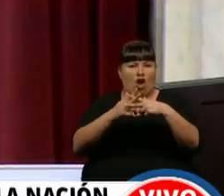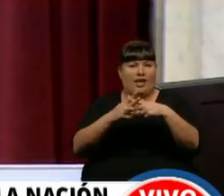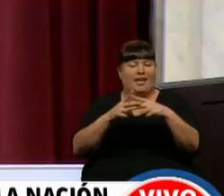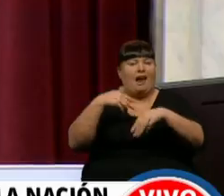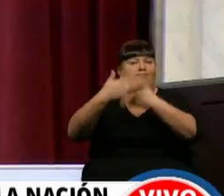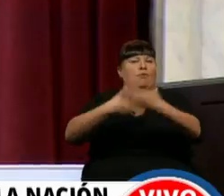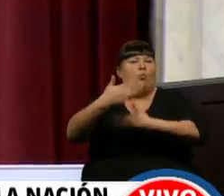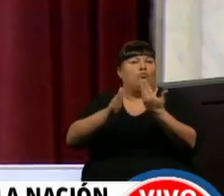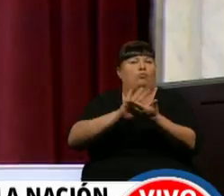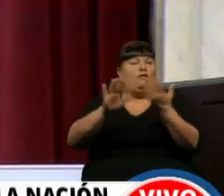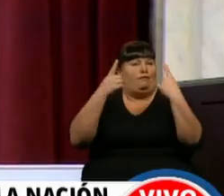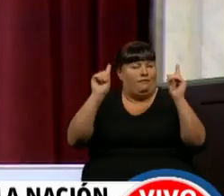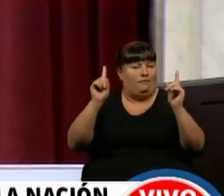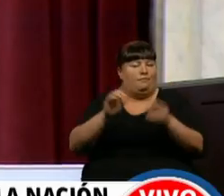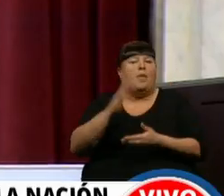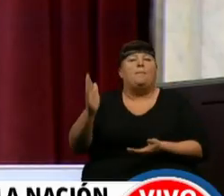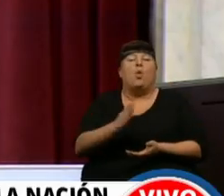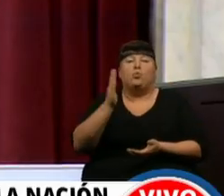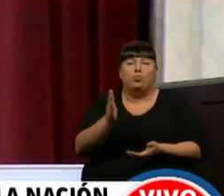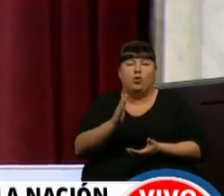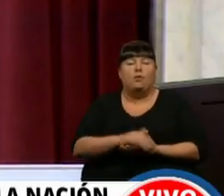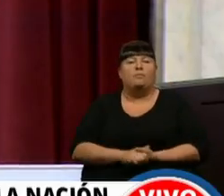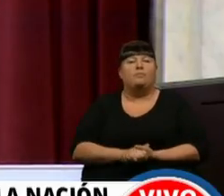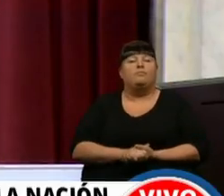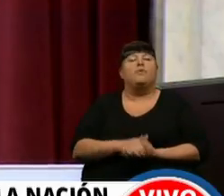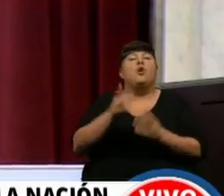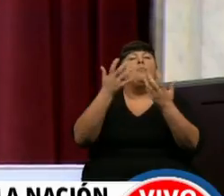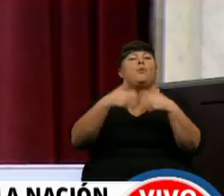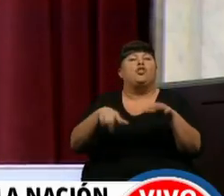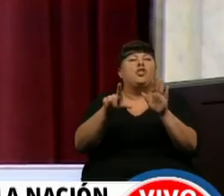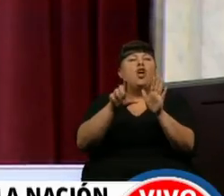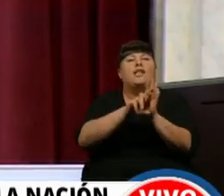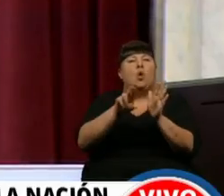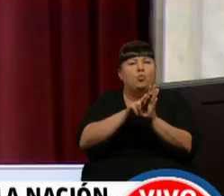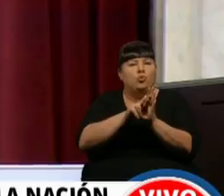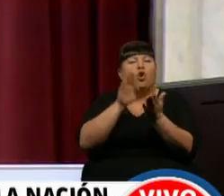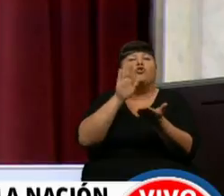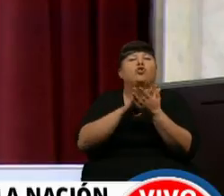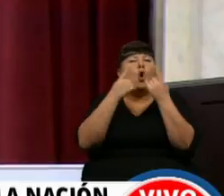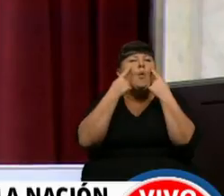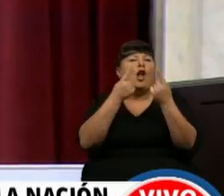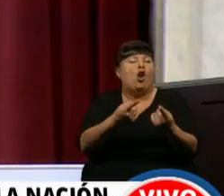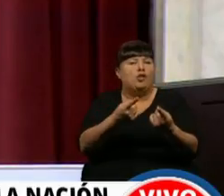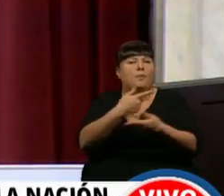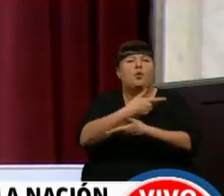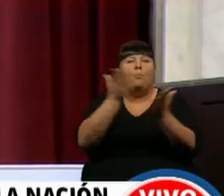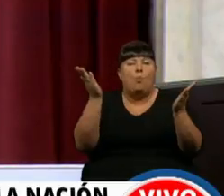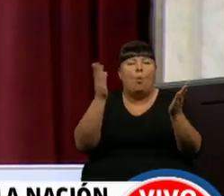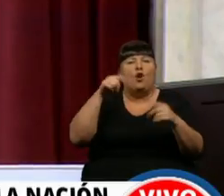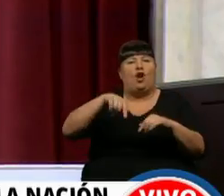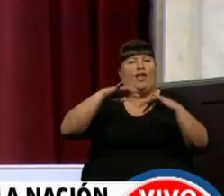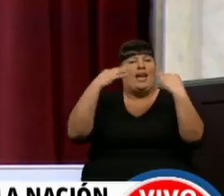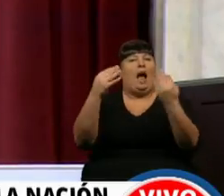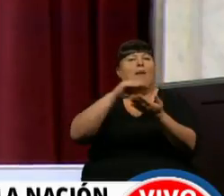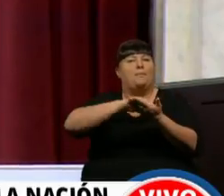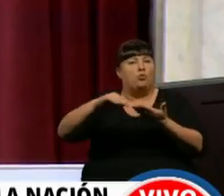innovación productiva productiva recaído en el proyecto de resolución sobre el reconocimiento público de la honorable